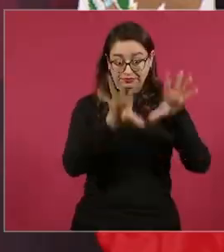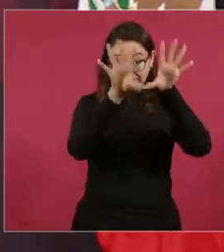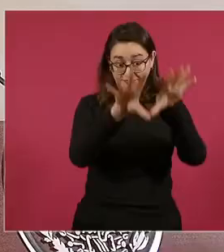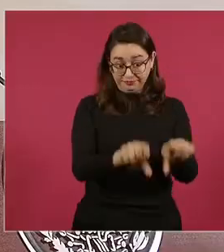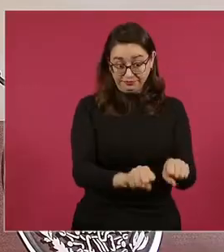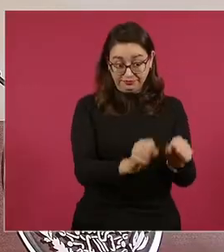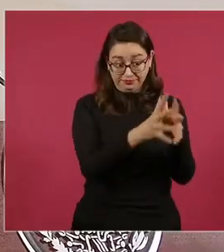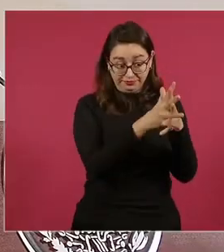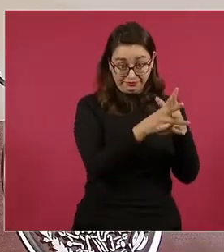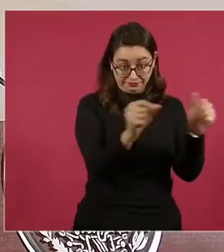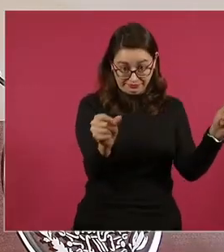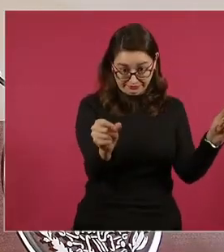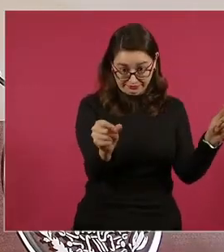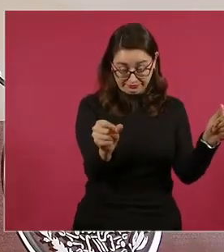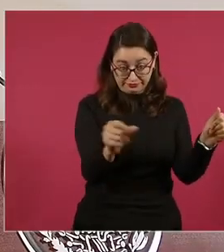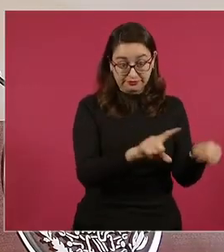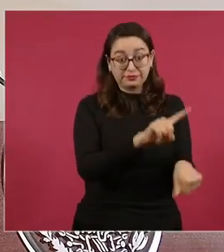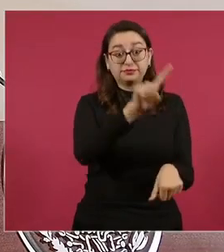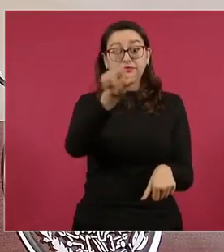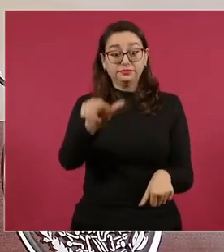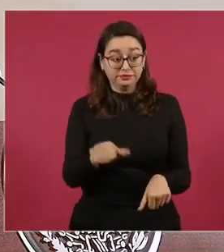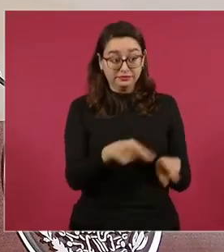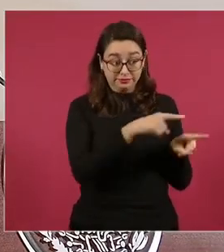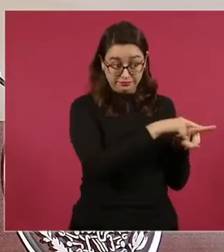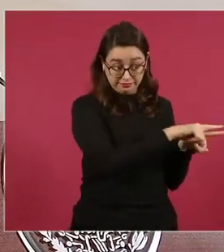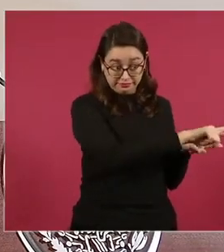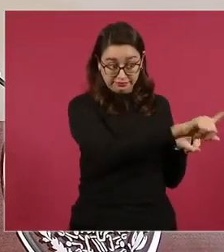promoviendo juicios